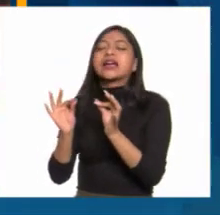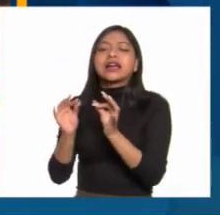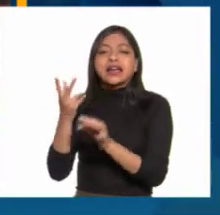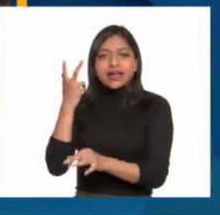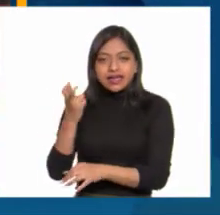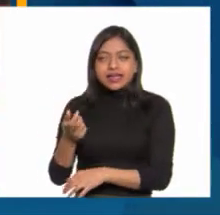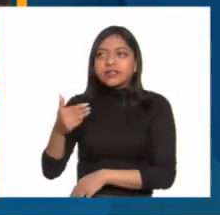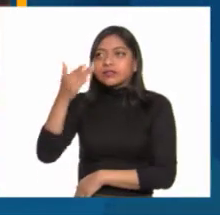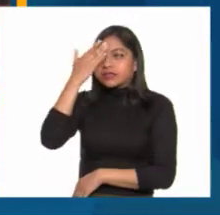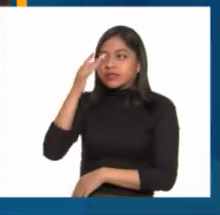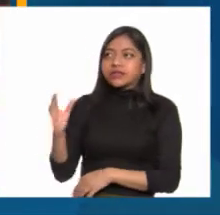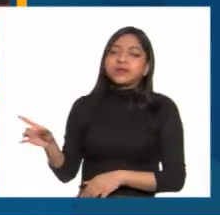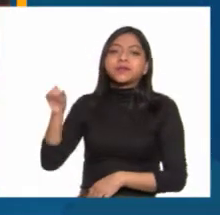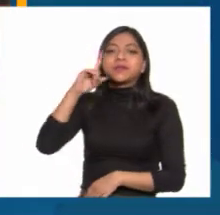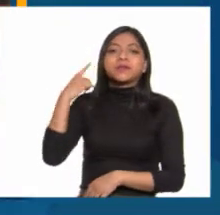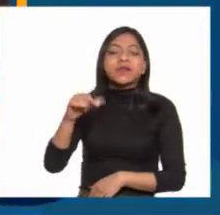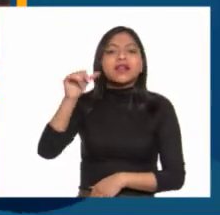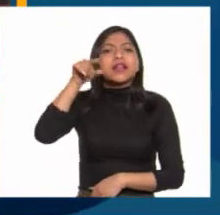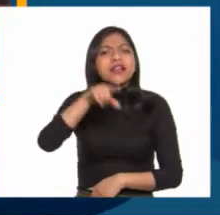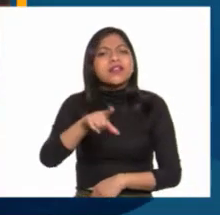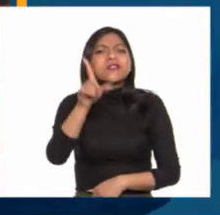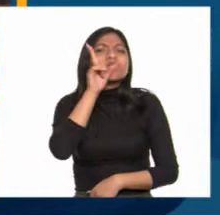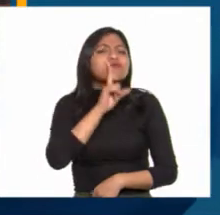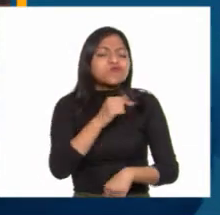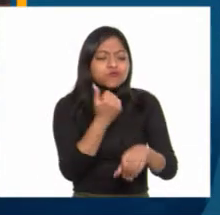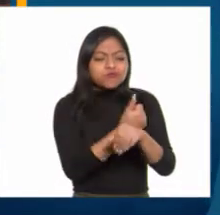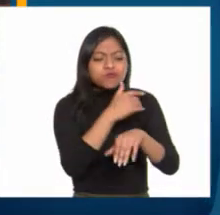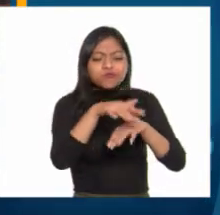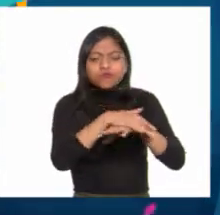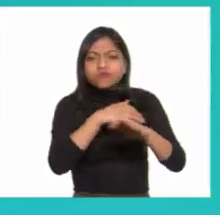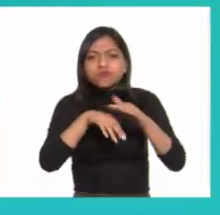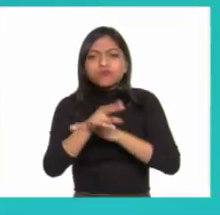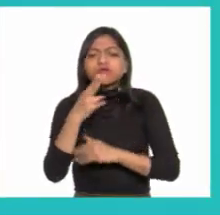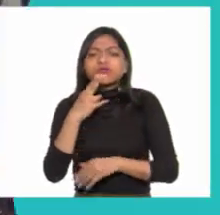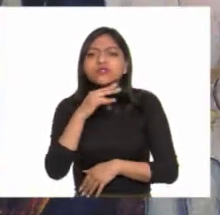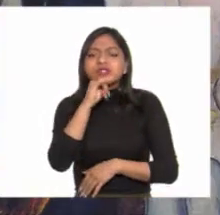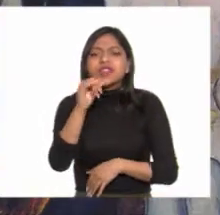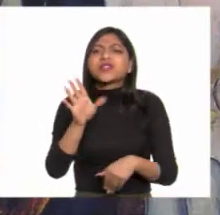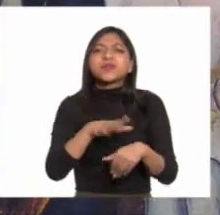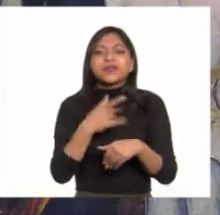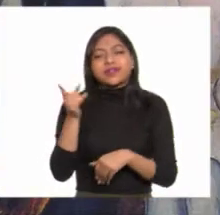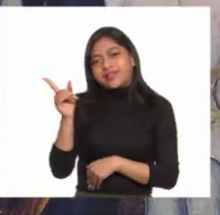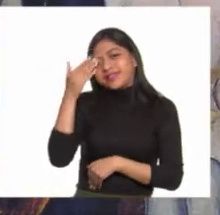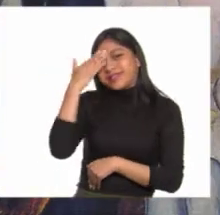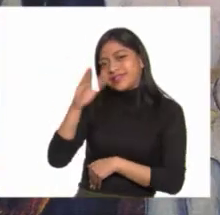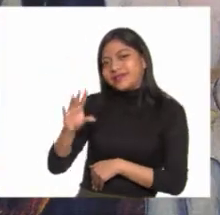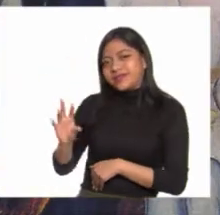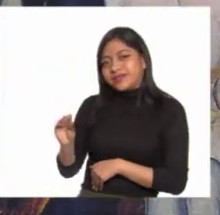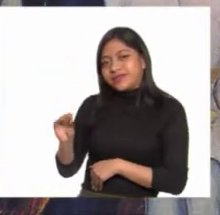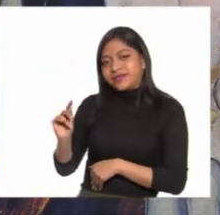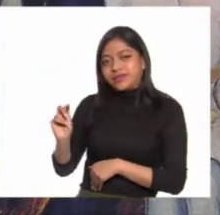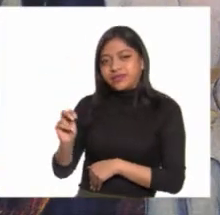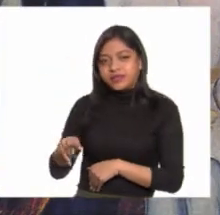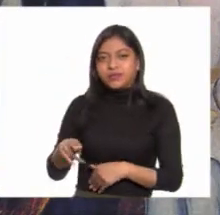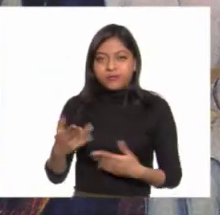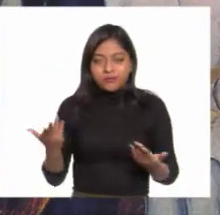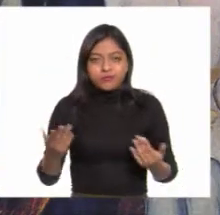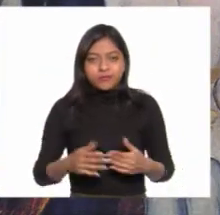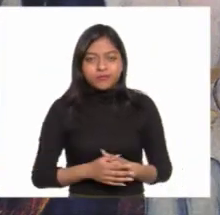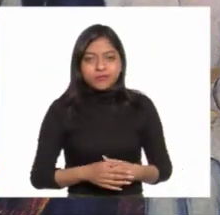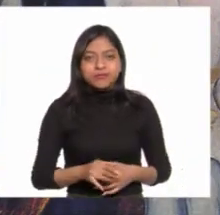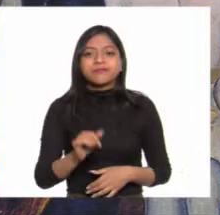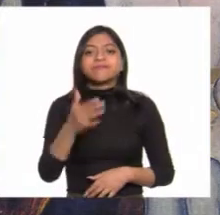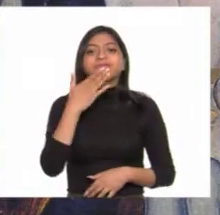eso permitió que él encontrara una explicación sobre por qué la señora que lleva al bebé en brazos no lleva zapatos. Así es,